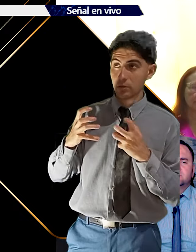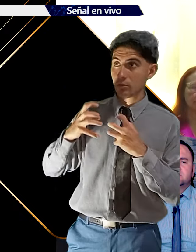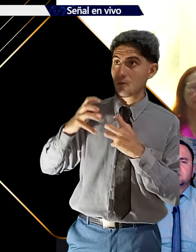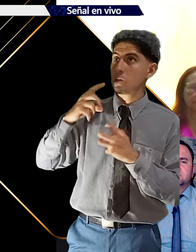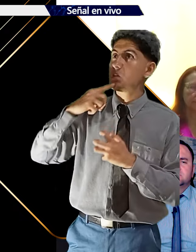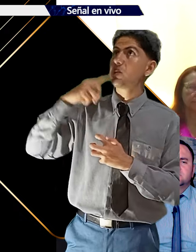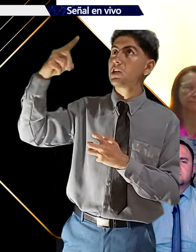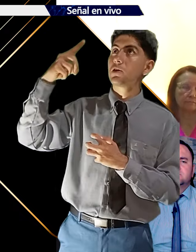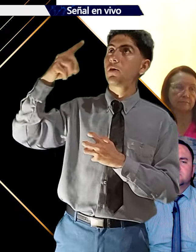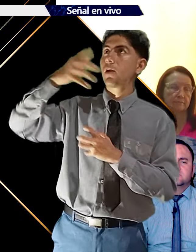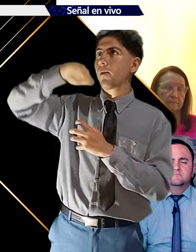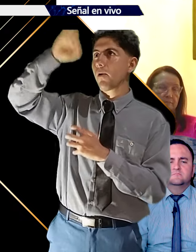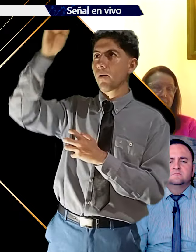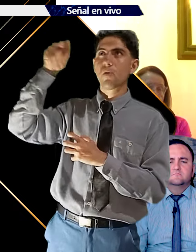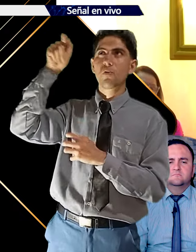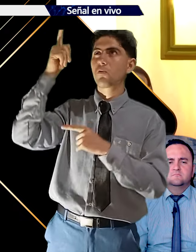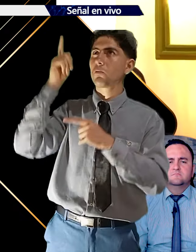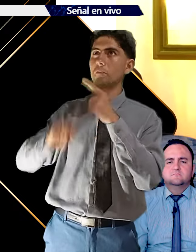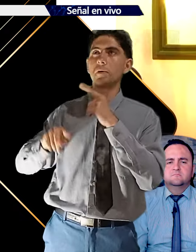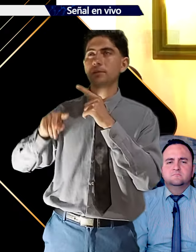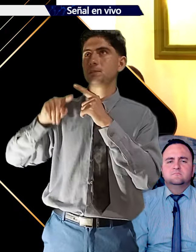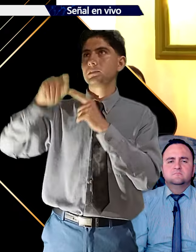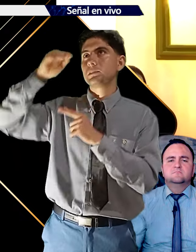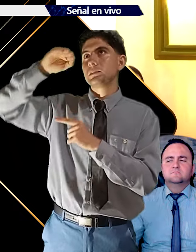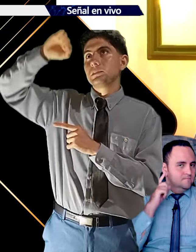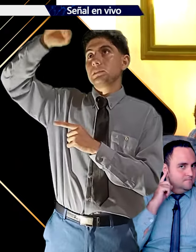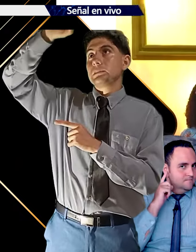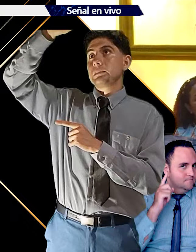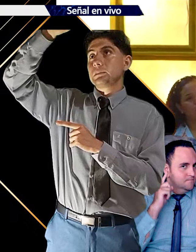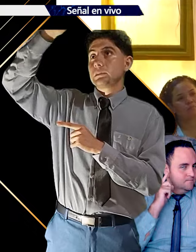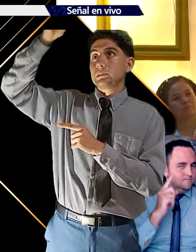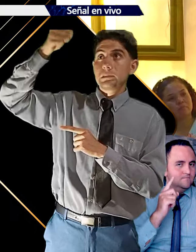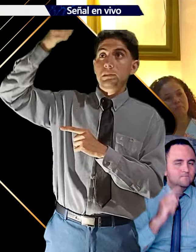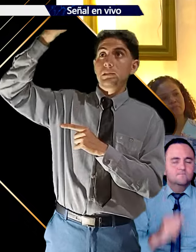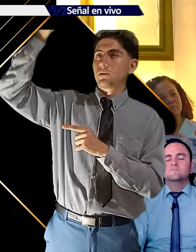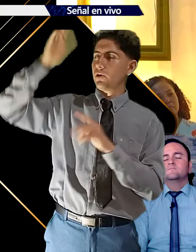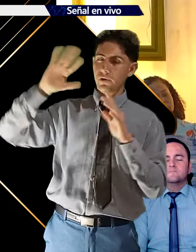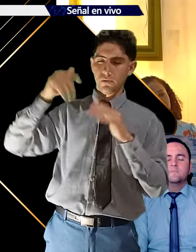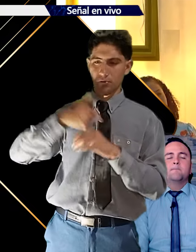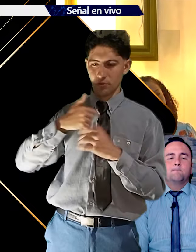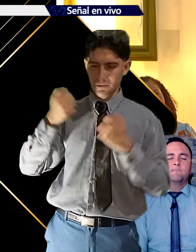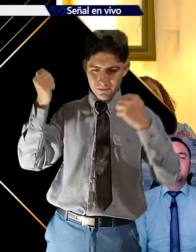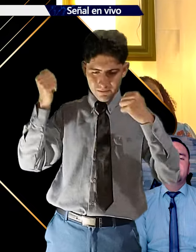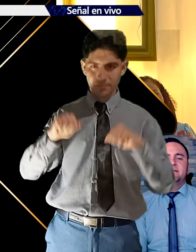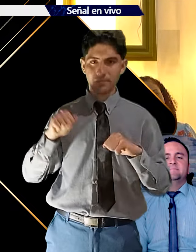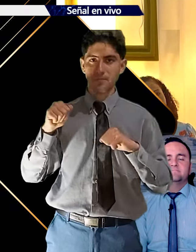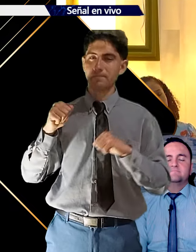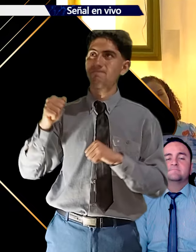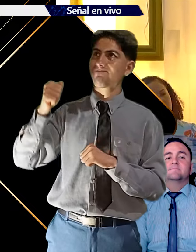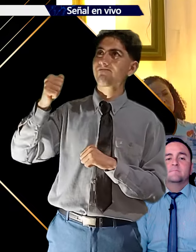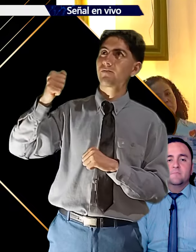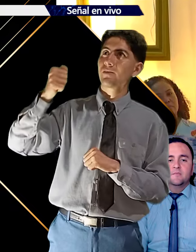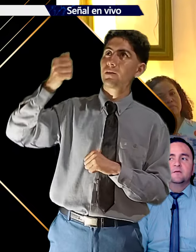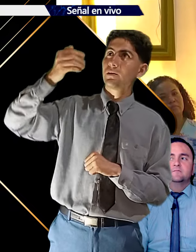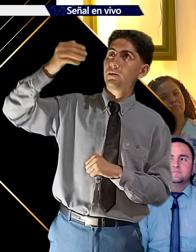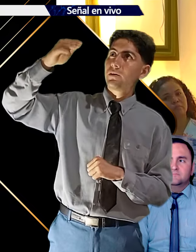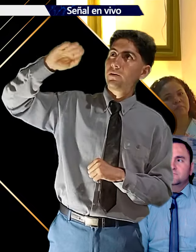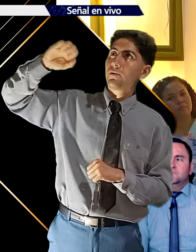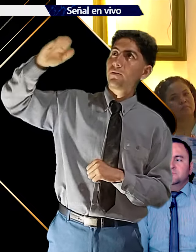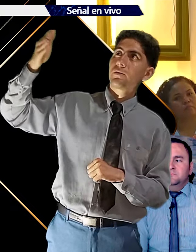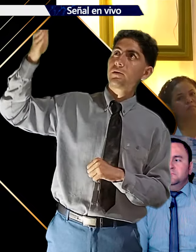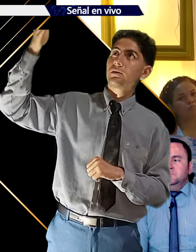todos tres, pero la tercera se atrevió a hablarle a la montaña y a decirle, tú ya no puedes crecer más, llegaste a la cima y se